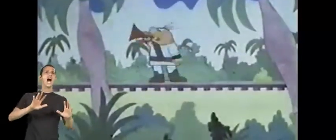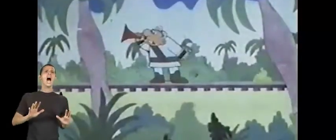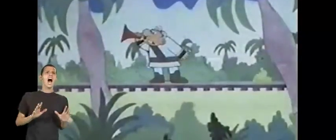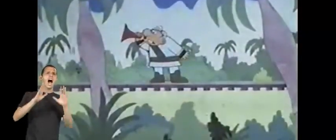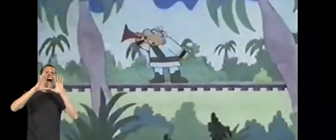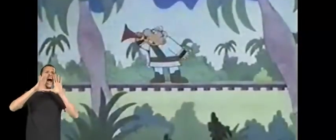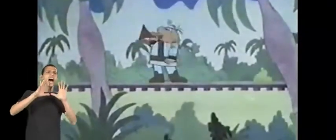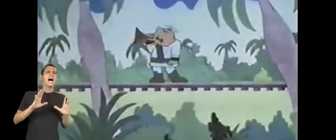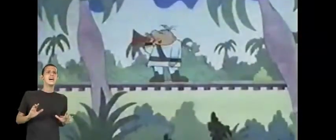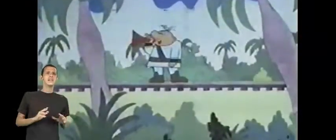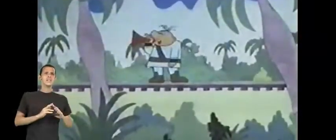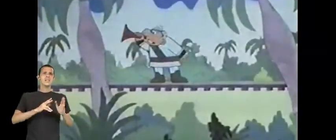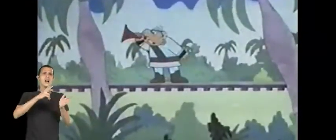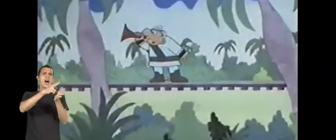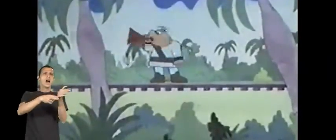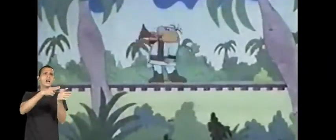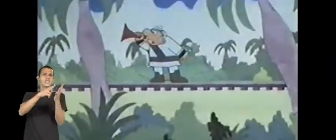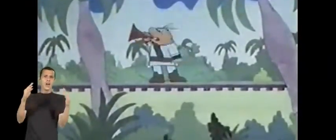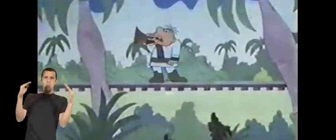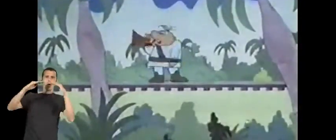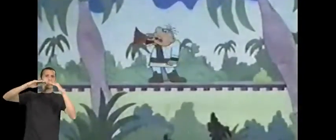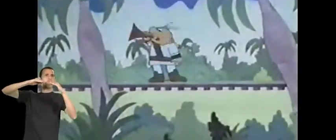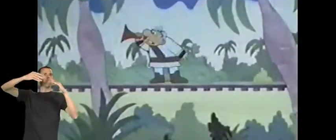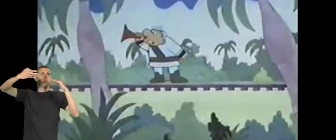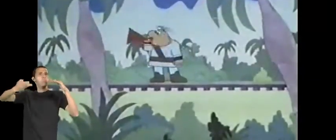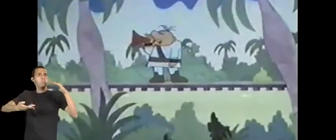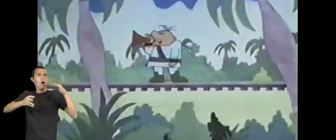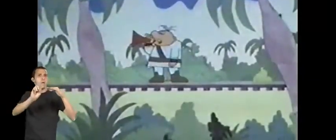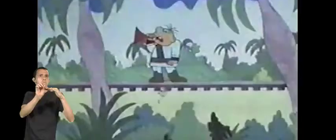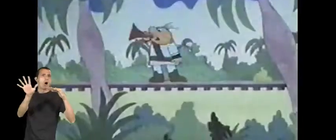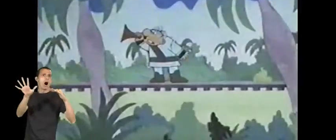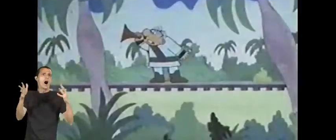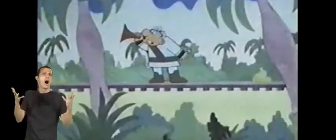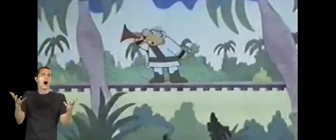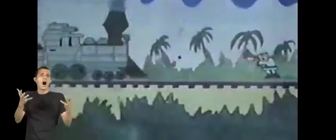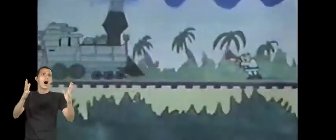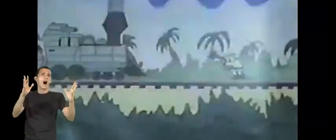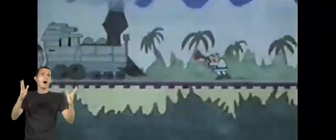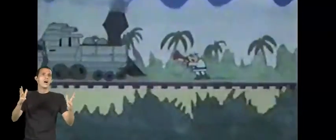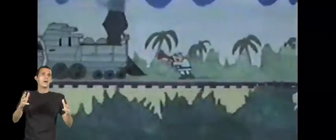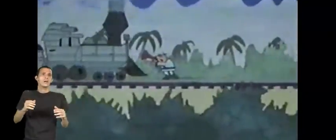¡Muy bien! ¡El puente está